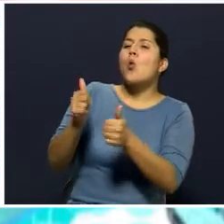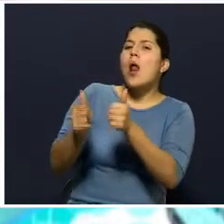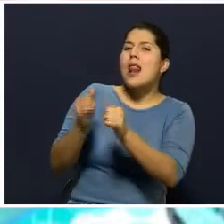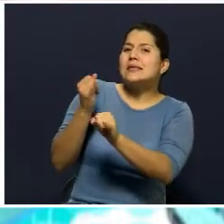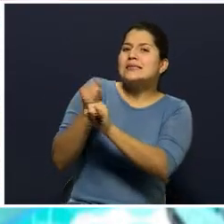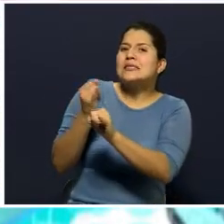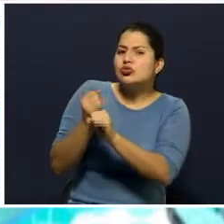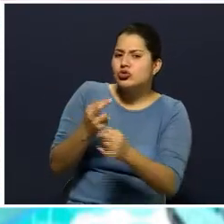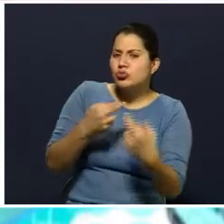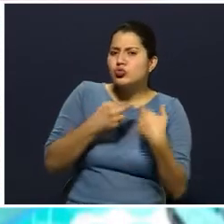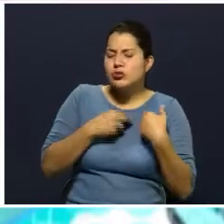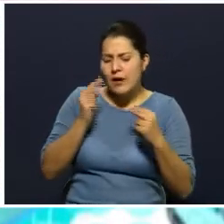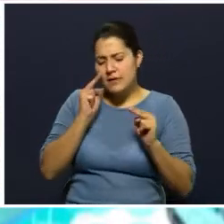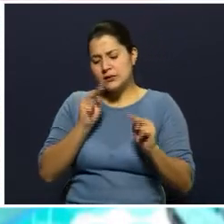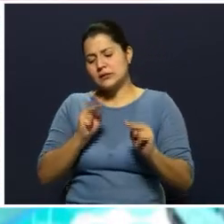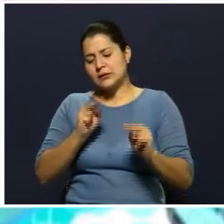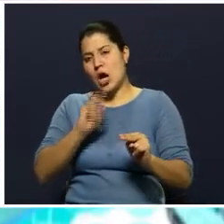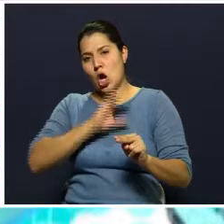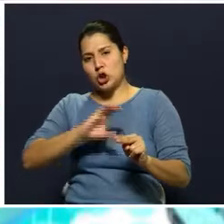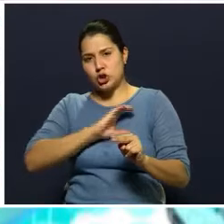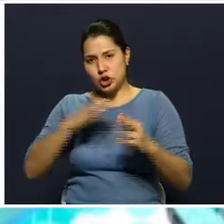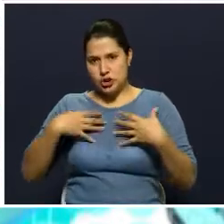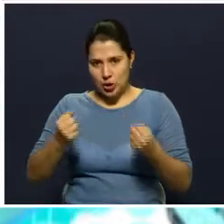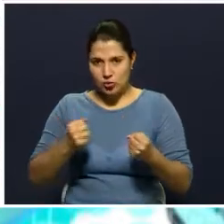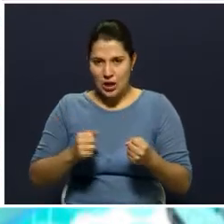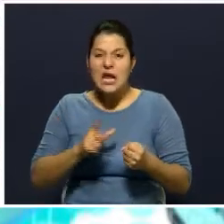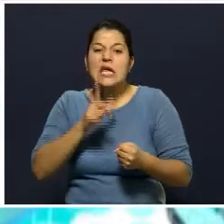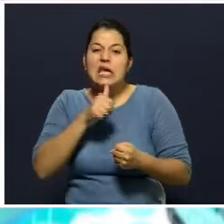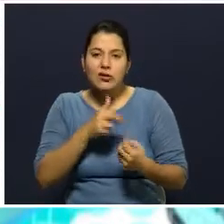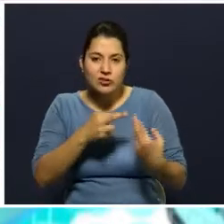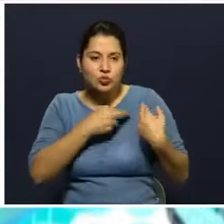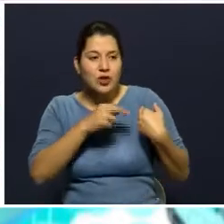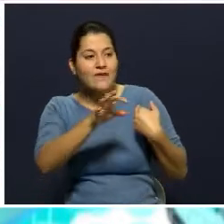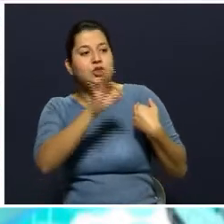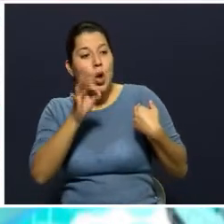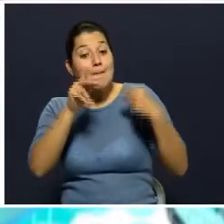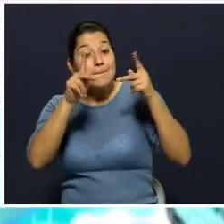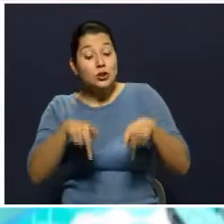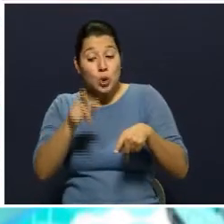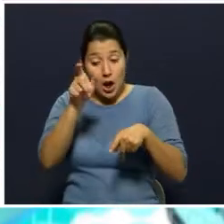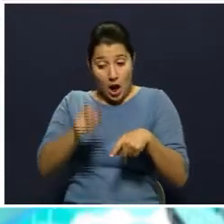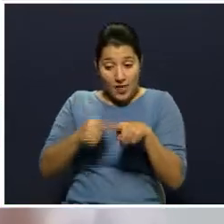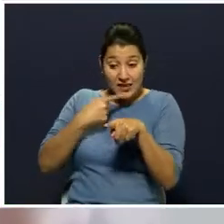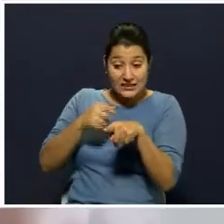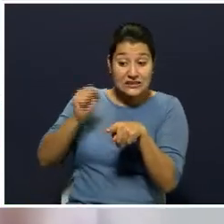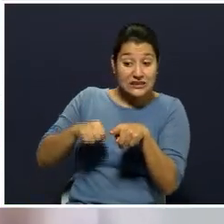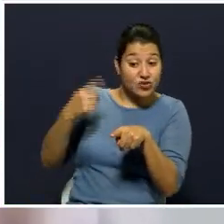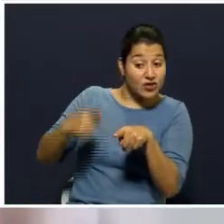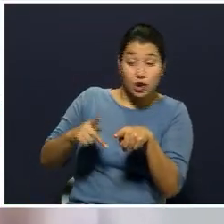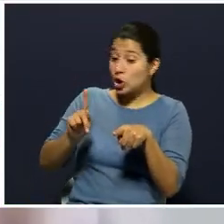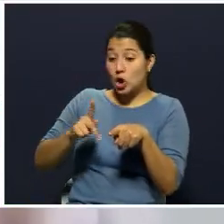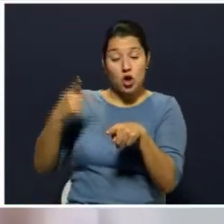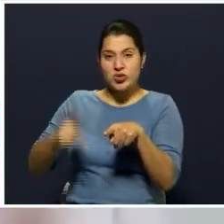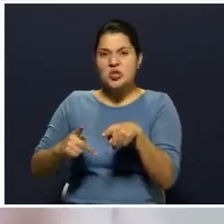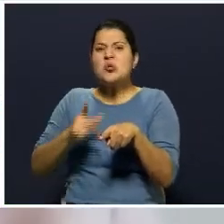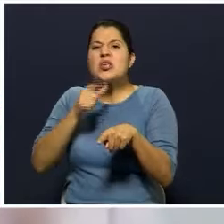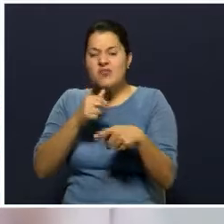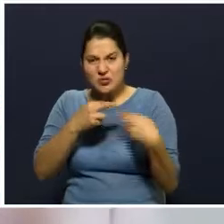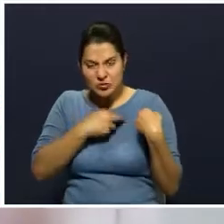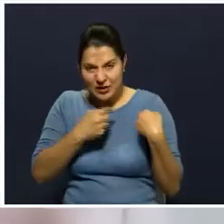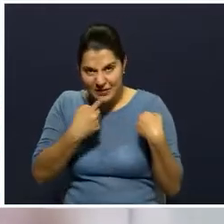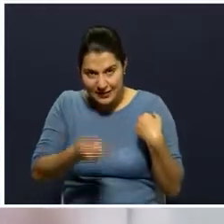salud? ¿Quién dice quién es parte del grupo de riesgo y quién no? Bueno, nosotros en atención a